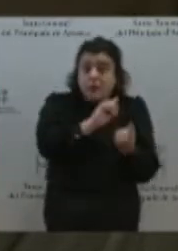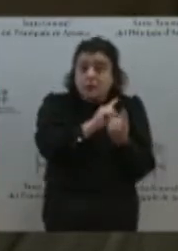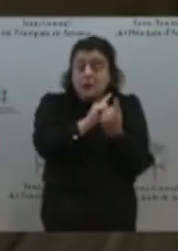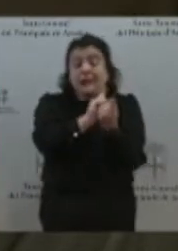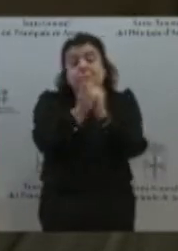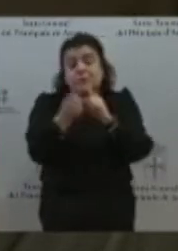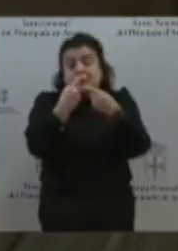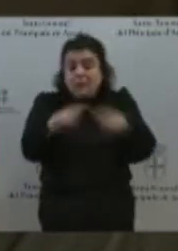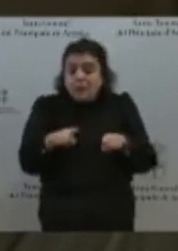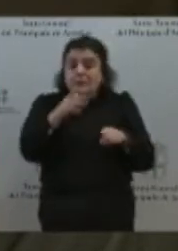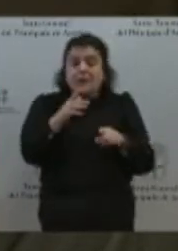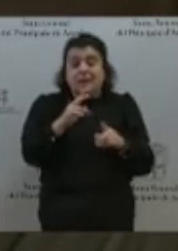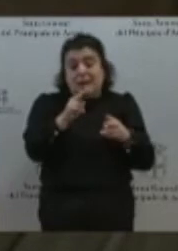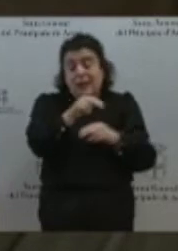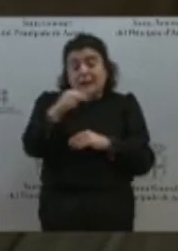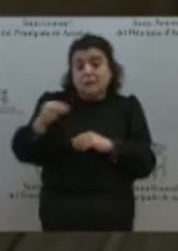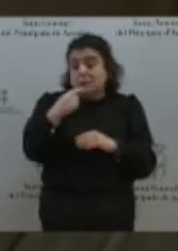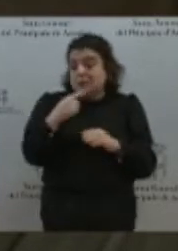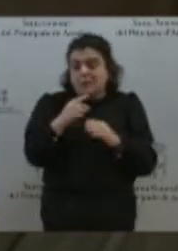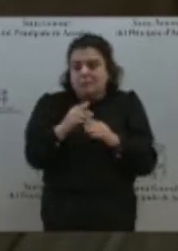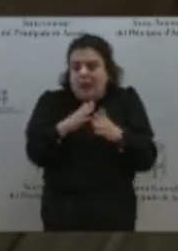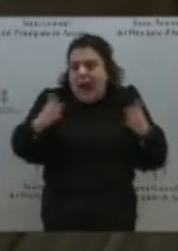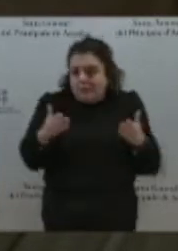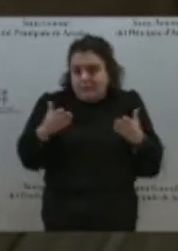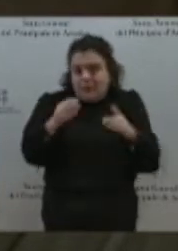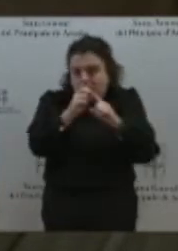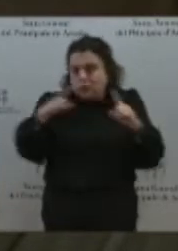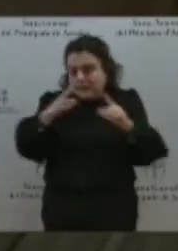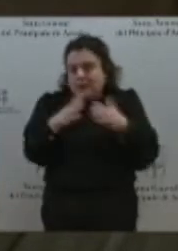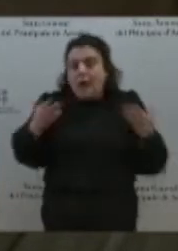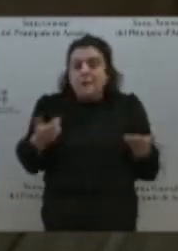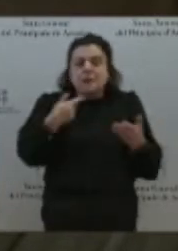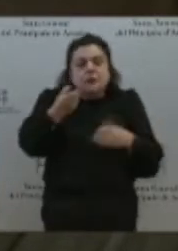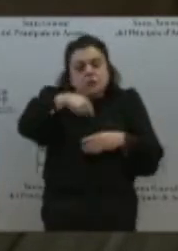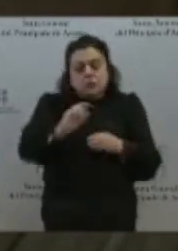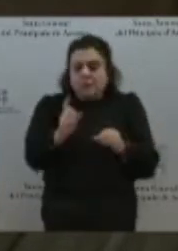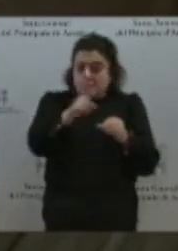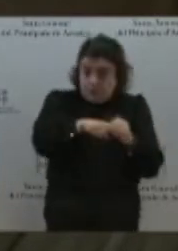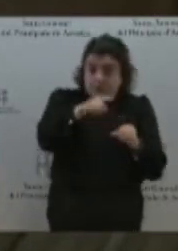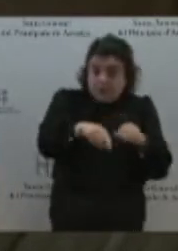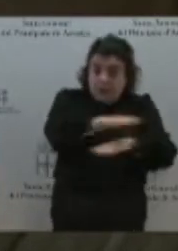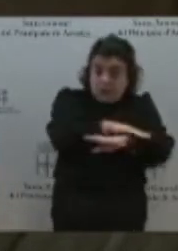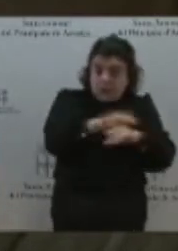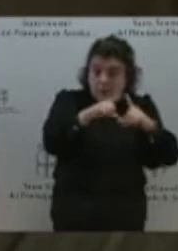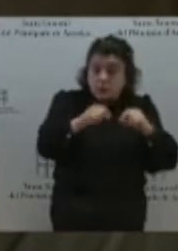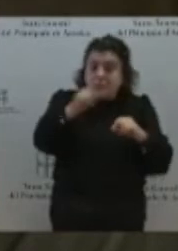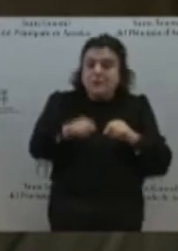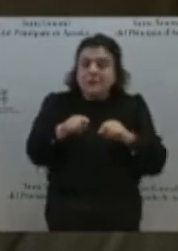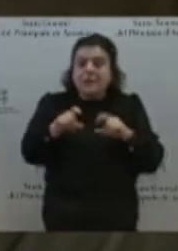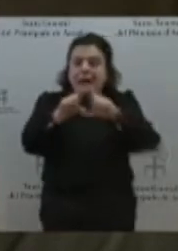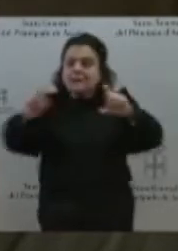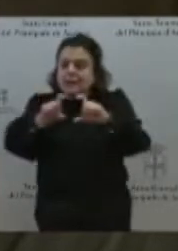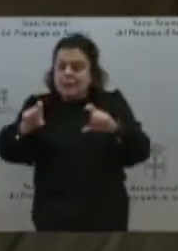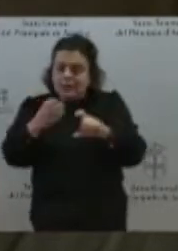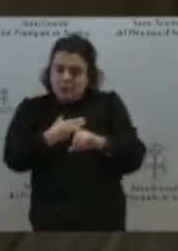Coincido plenamente con usted. En ella debemos participar no solo el Gobierno de Asturias, sino también las entidades locales, también el tercer sector y